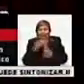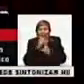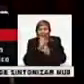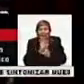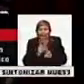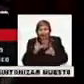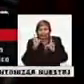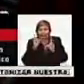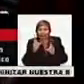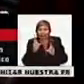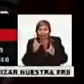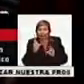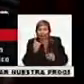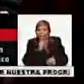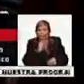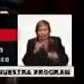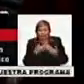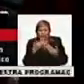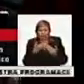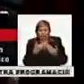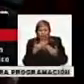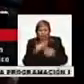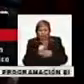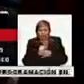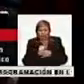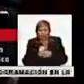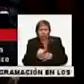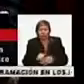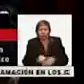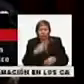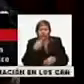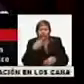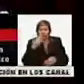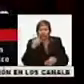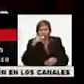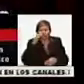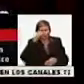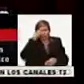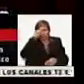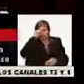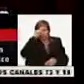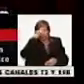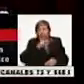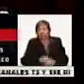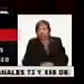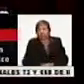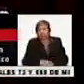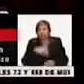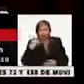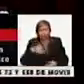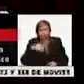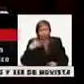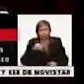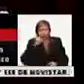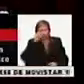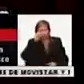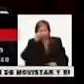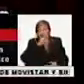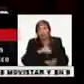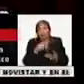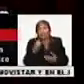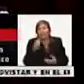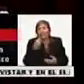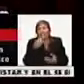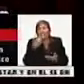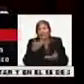democracia. No fue una tarea fácil, fue una tarea complicada, difícil, porque